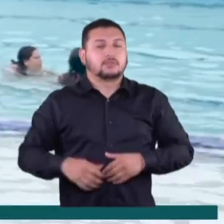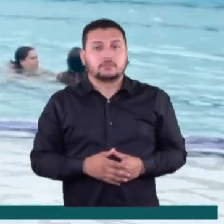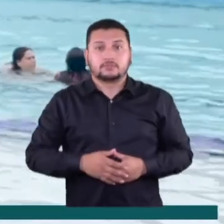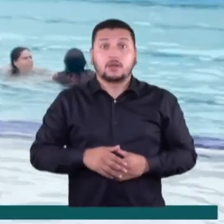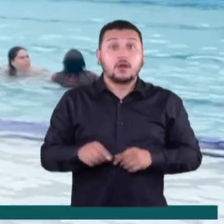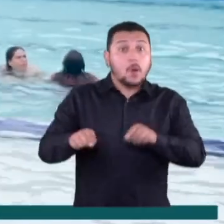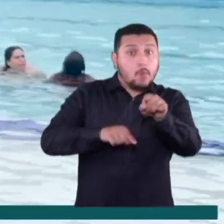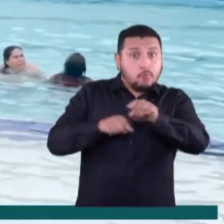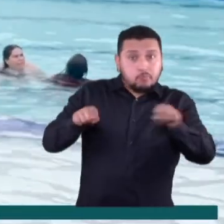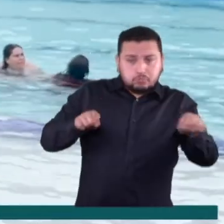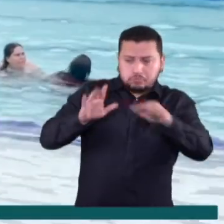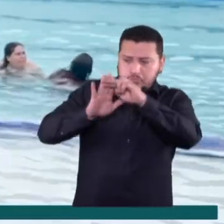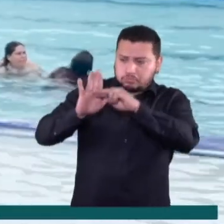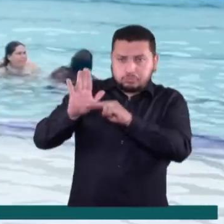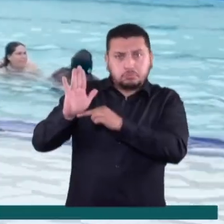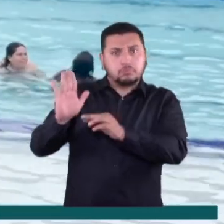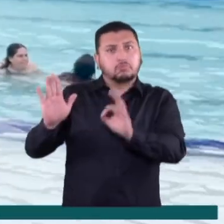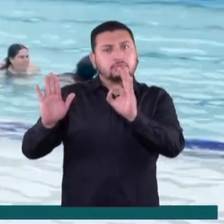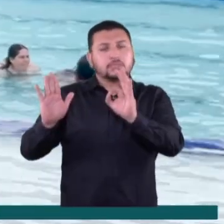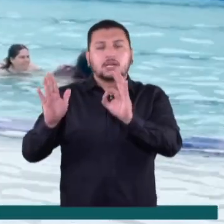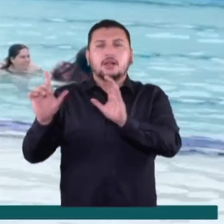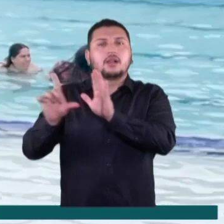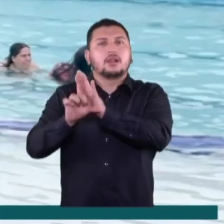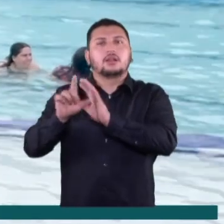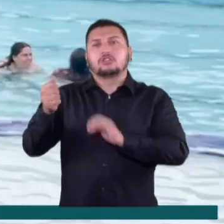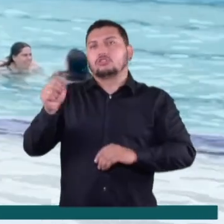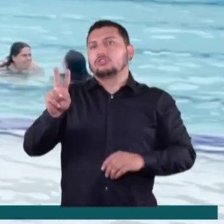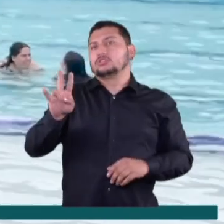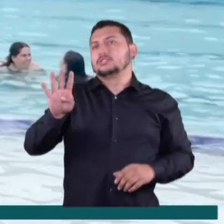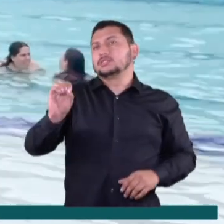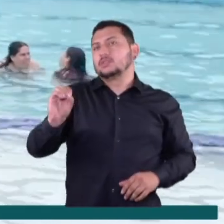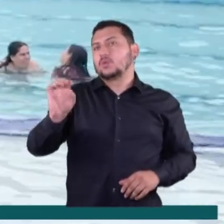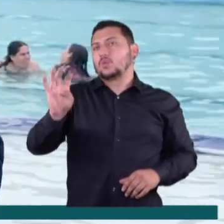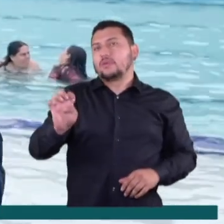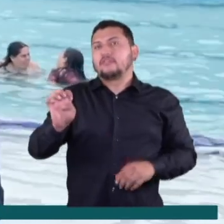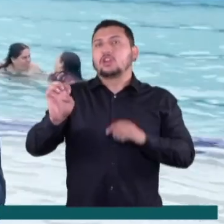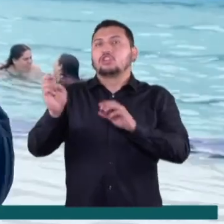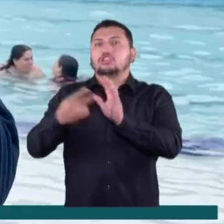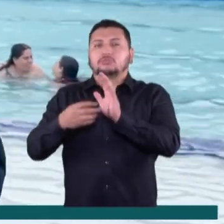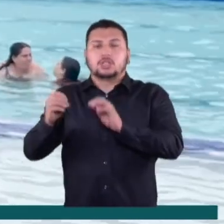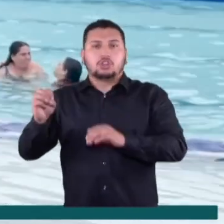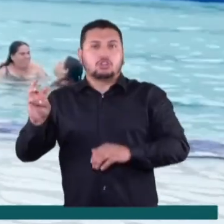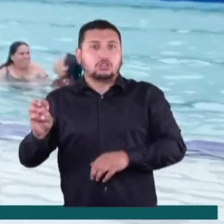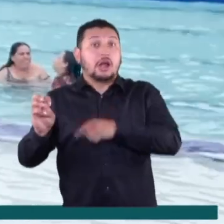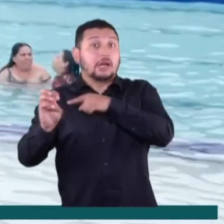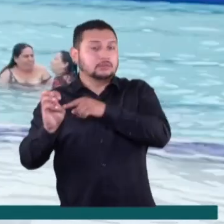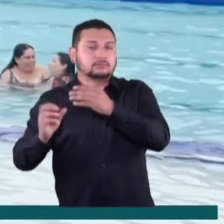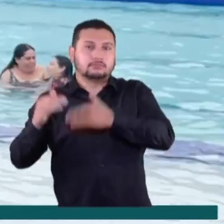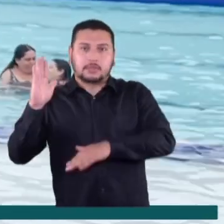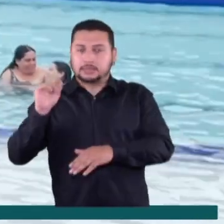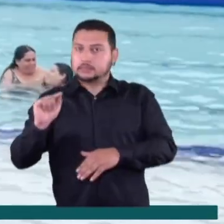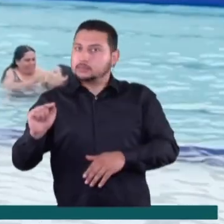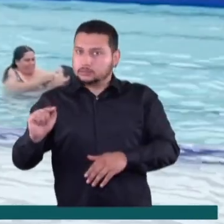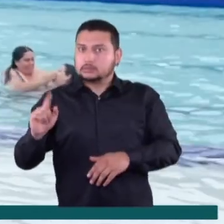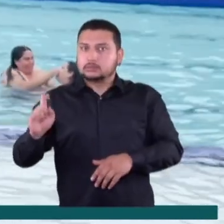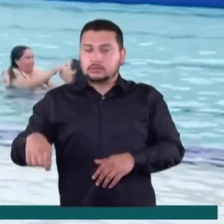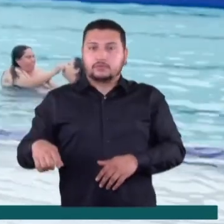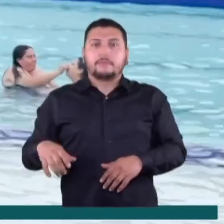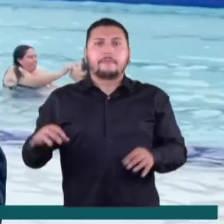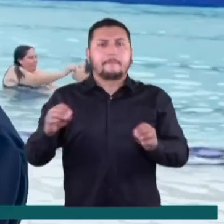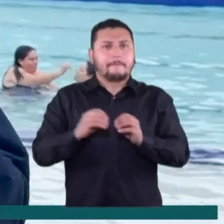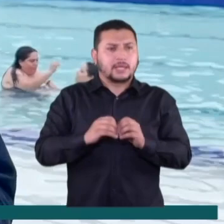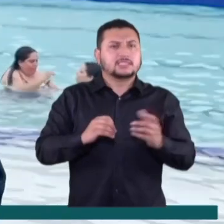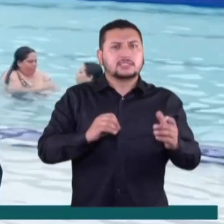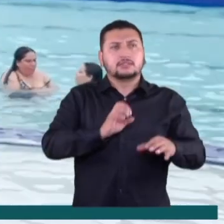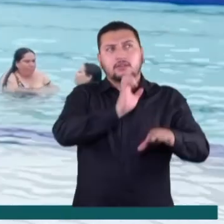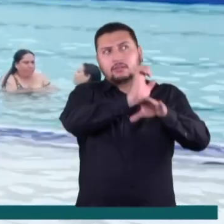cumpla con la normatividad, sobre todo en la ley 1209 del 2008. De igual manera, tenemos y contamos con la normatividad municipal